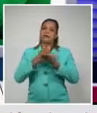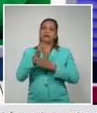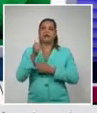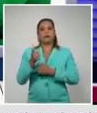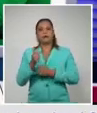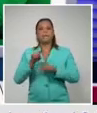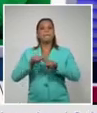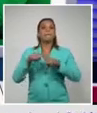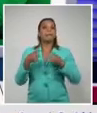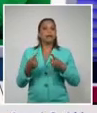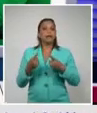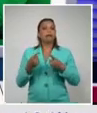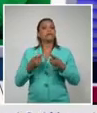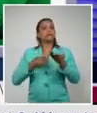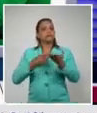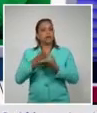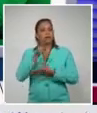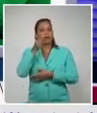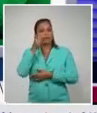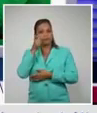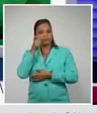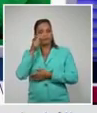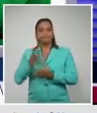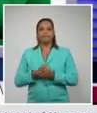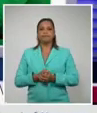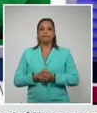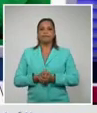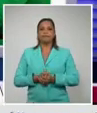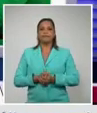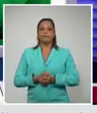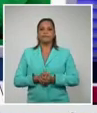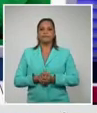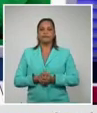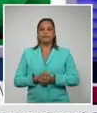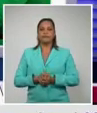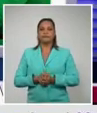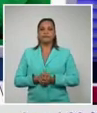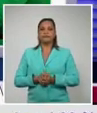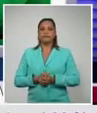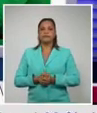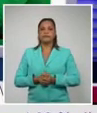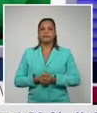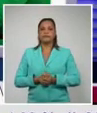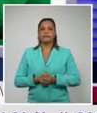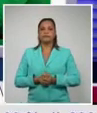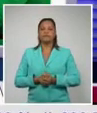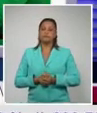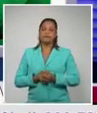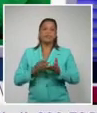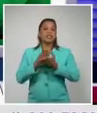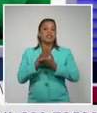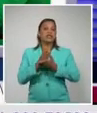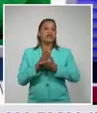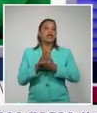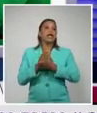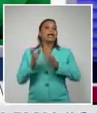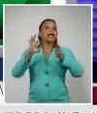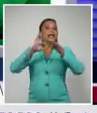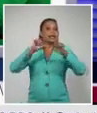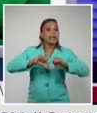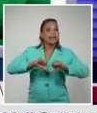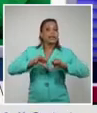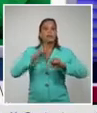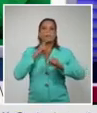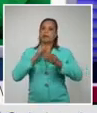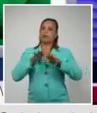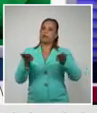embargo nosotros la mantenemos dentro de la incidencia de COVID. Se mantiene crítica, pero estable. Y además